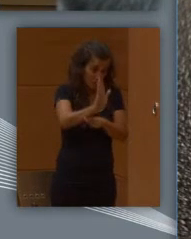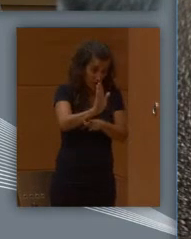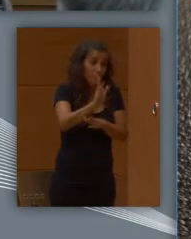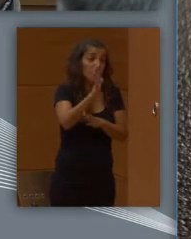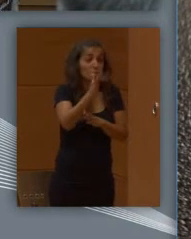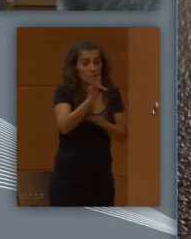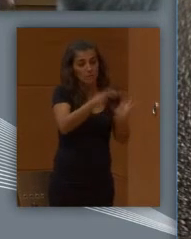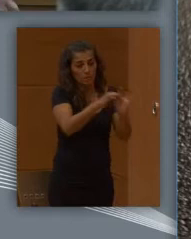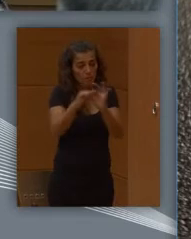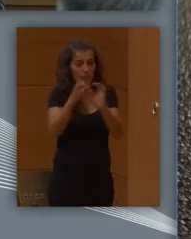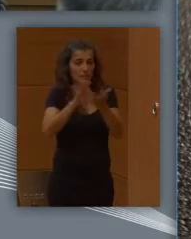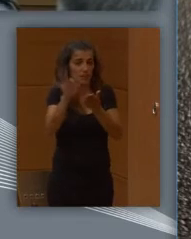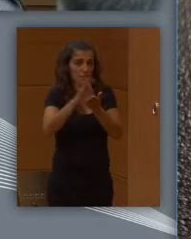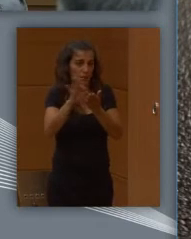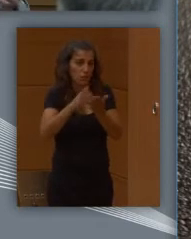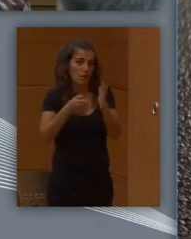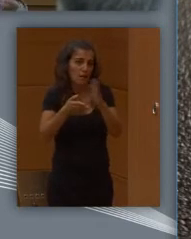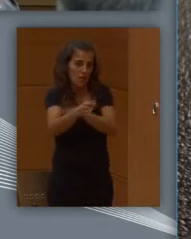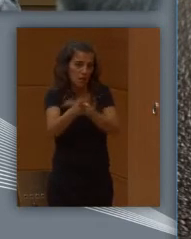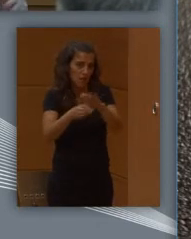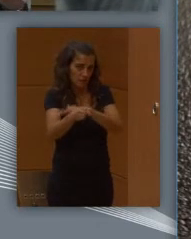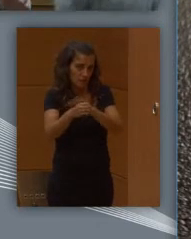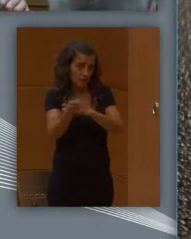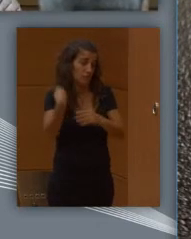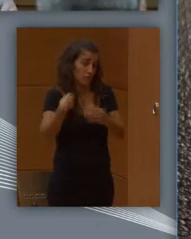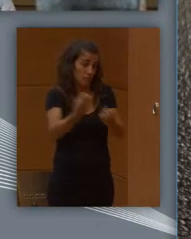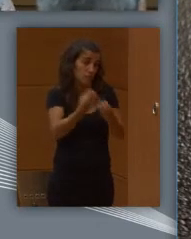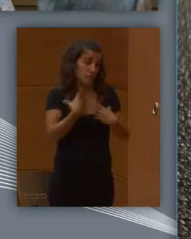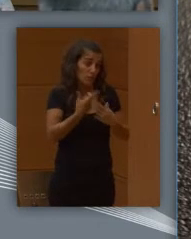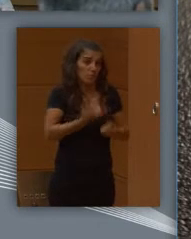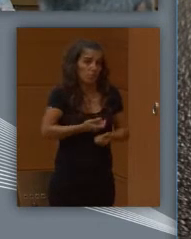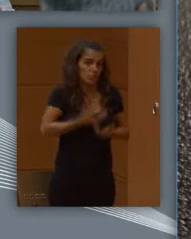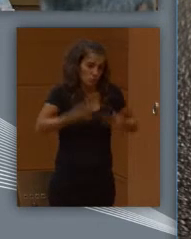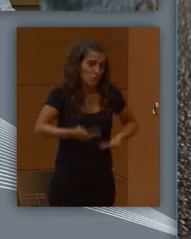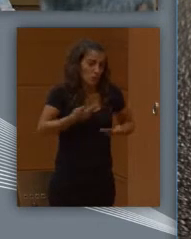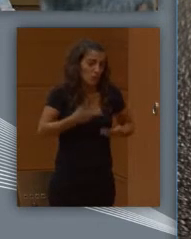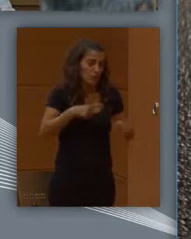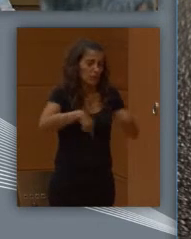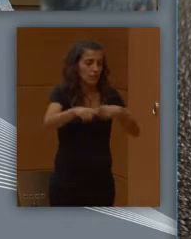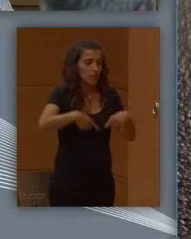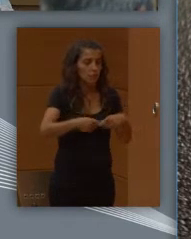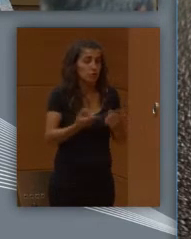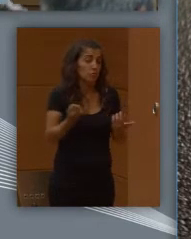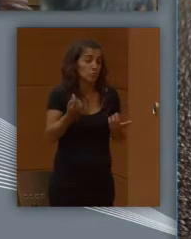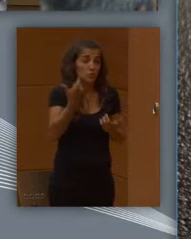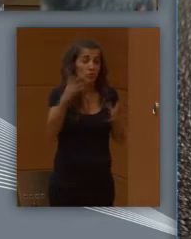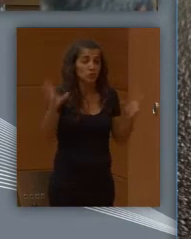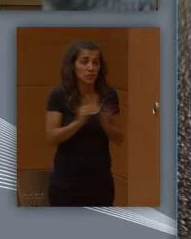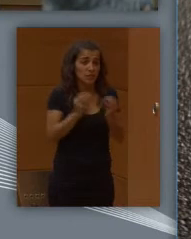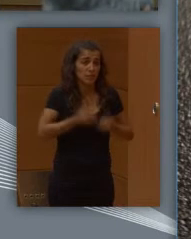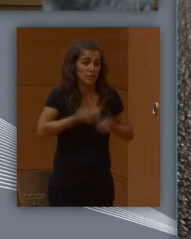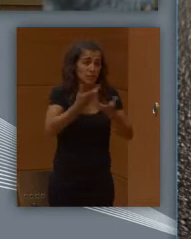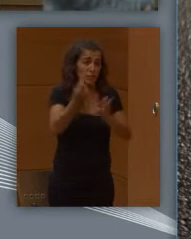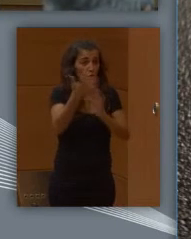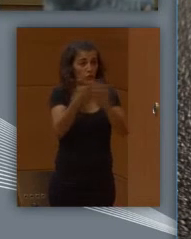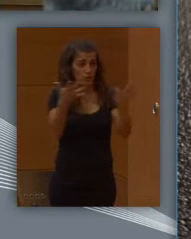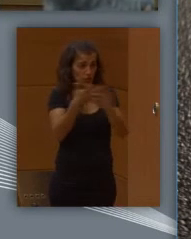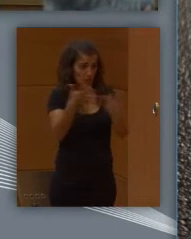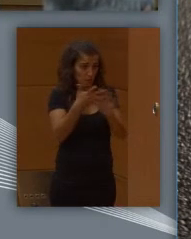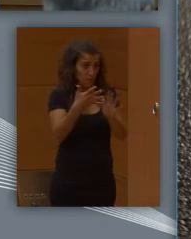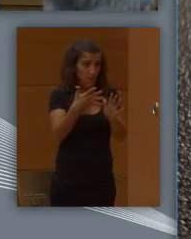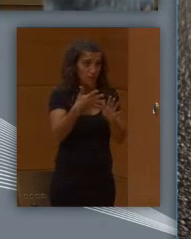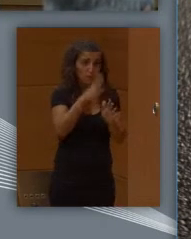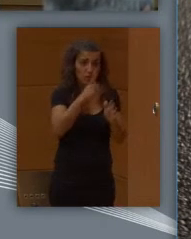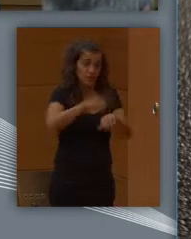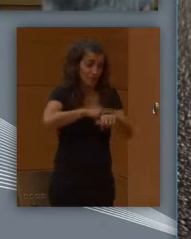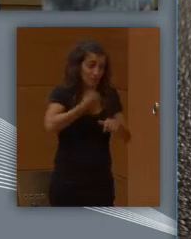son accesibles, con lo cual aporta aún más valor a la información de transporte. Y bueno, con esto era un poco lo que quería transmitir, así un poco rápido, porque